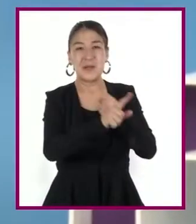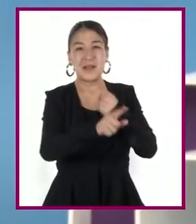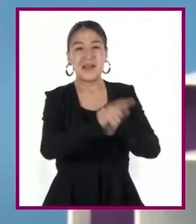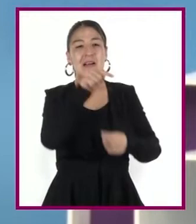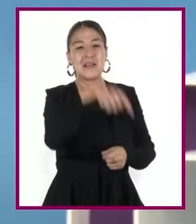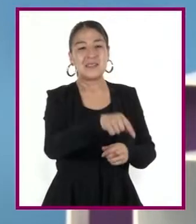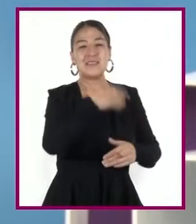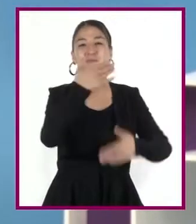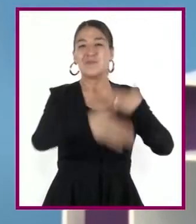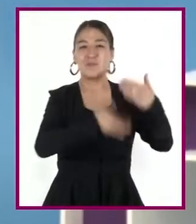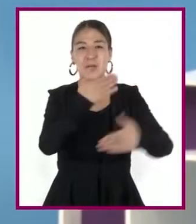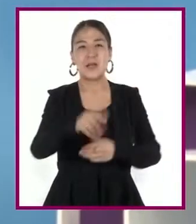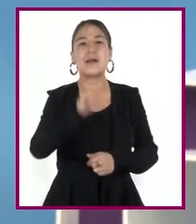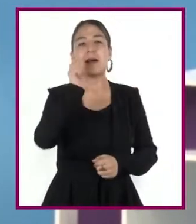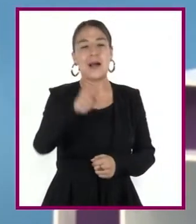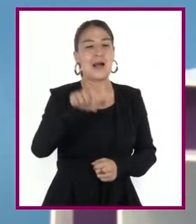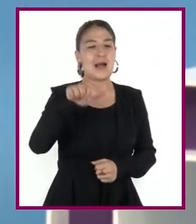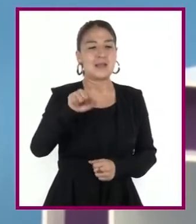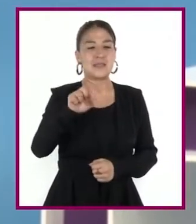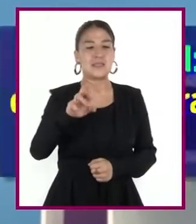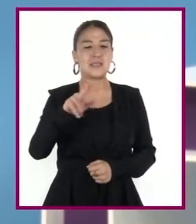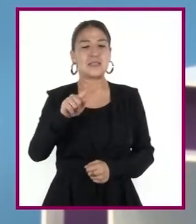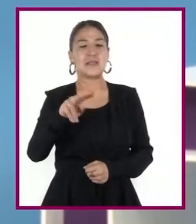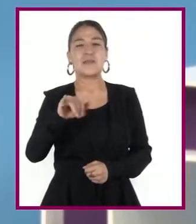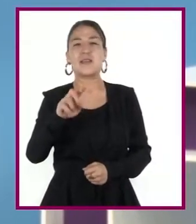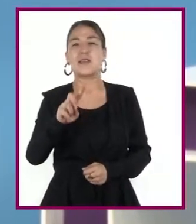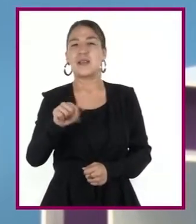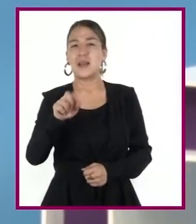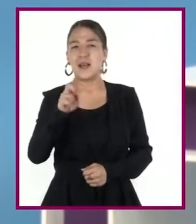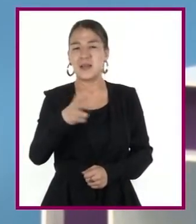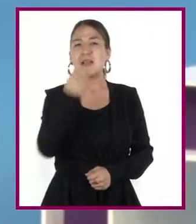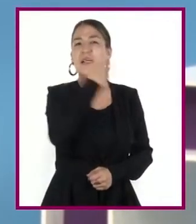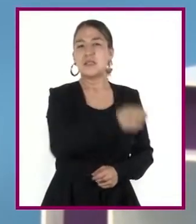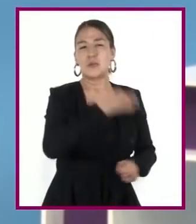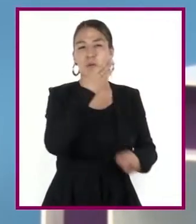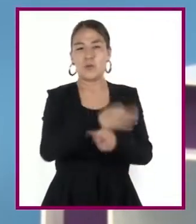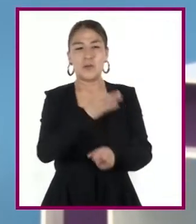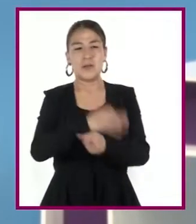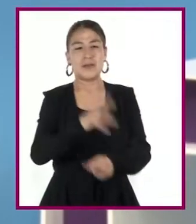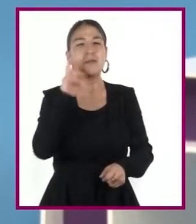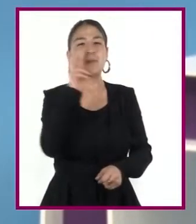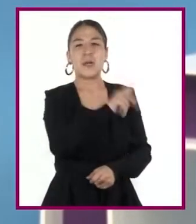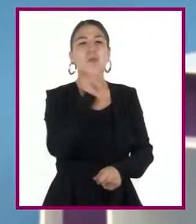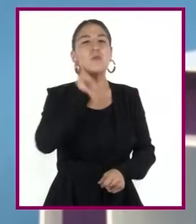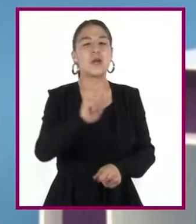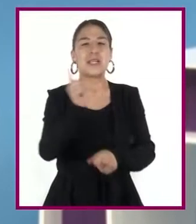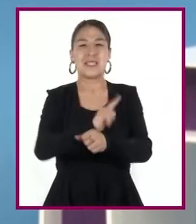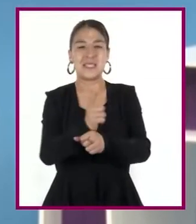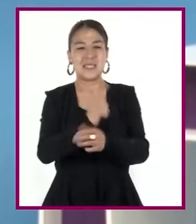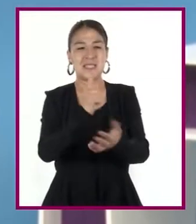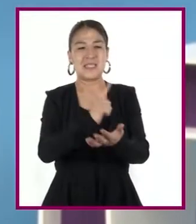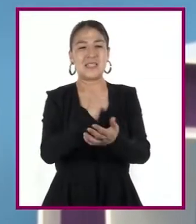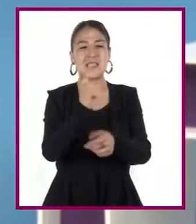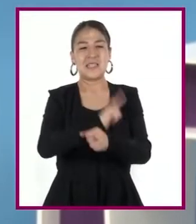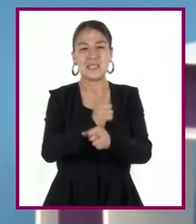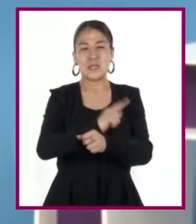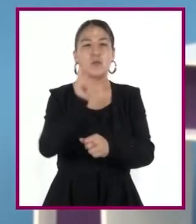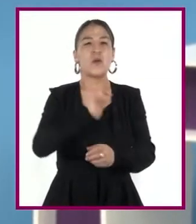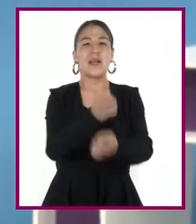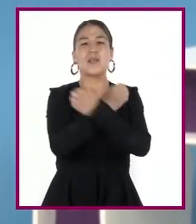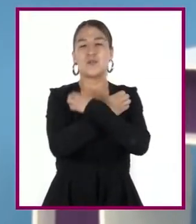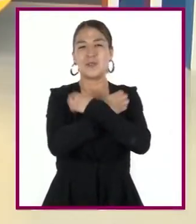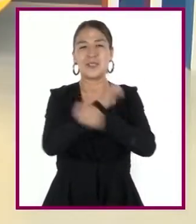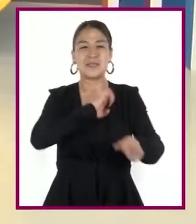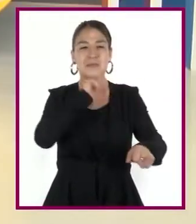su desarrollo es la asertividad. Para ello, les invito a escuchar a la licenciada en Educación Especial, Mariana